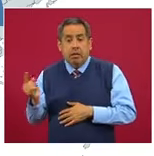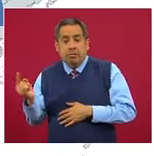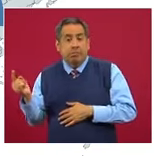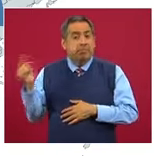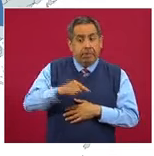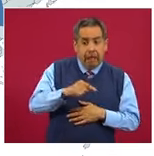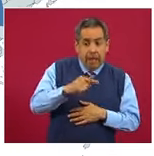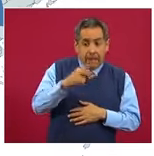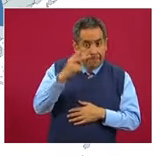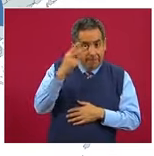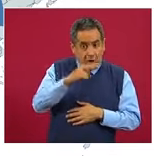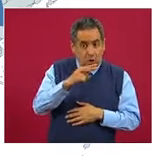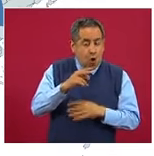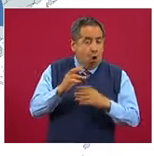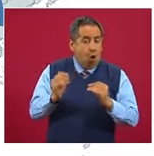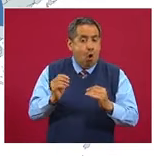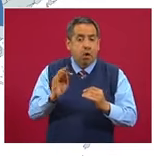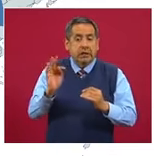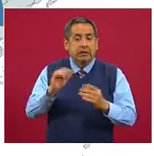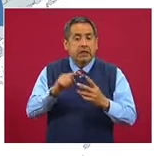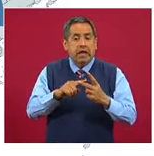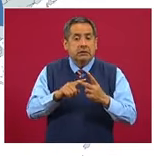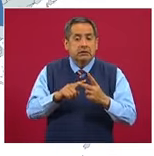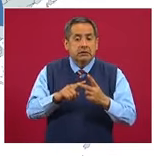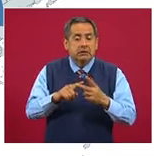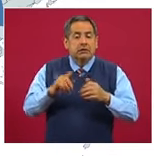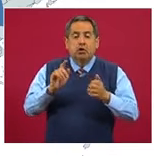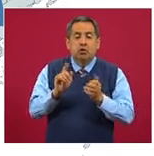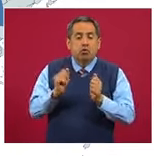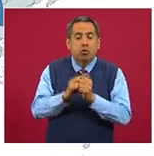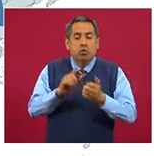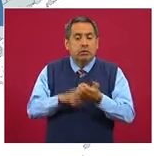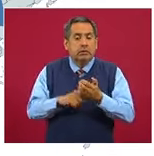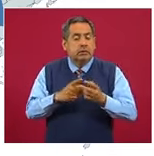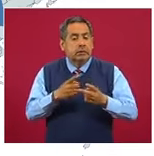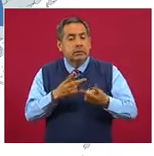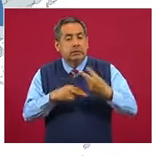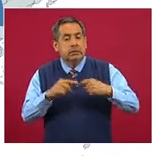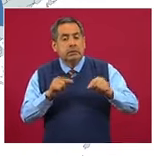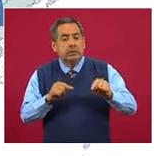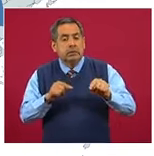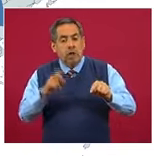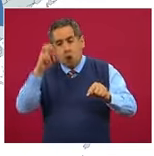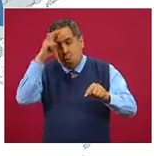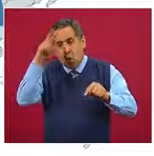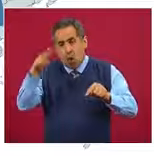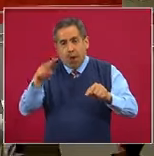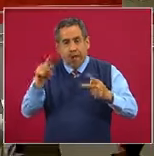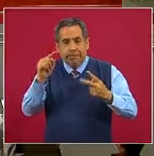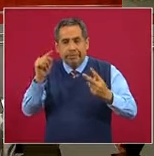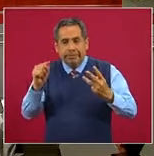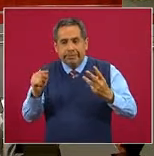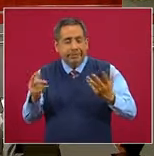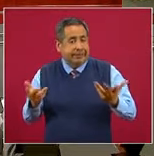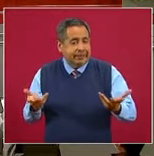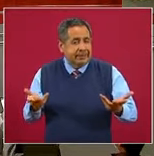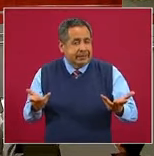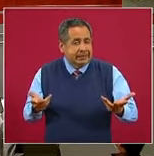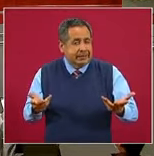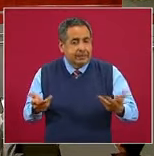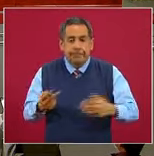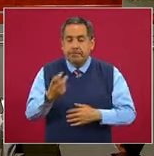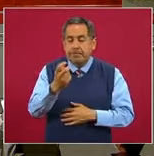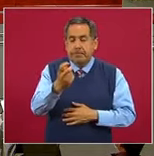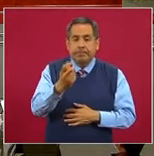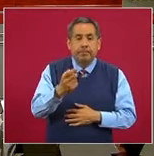México o pudiéramos tener una introducción a partir de Europa. Y lo más importante